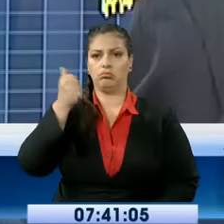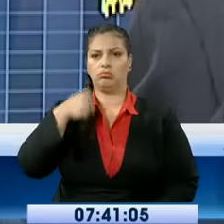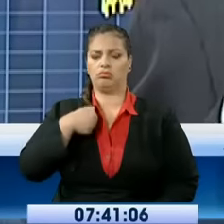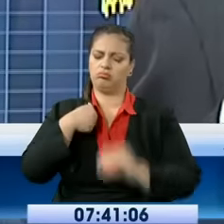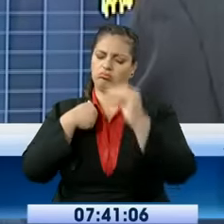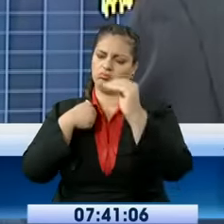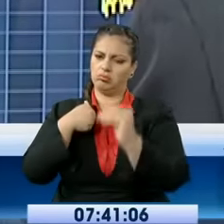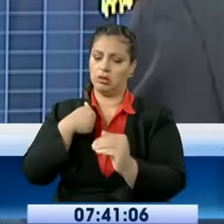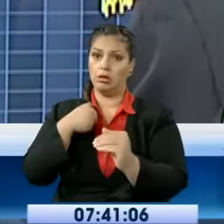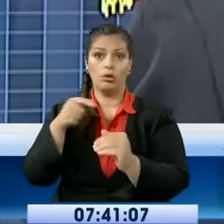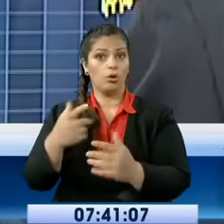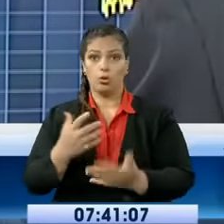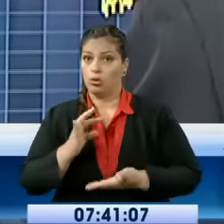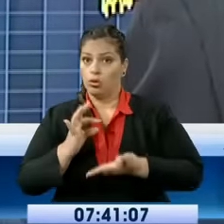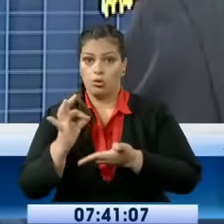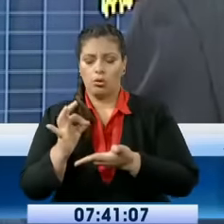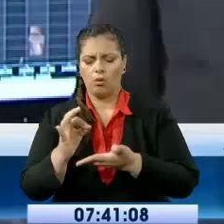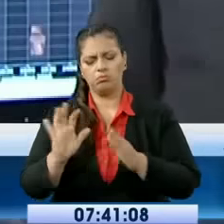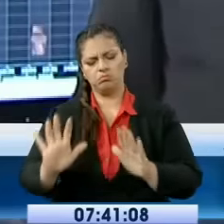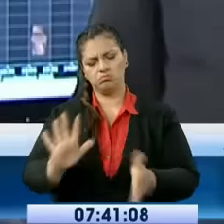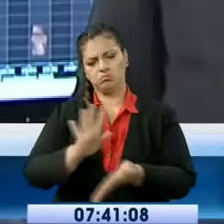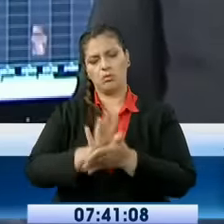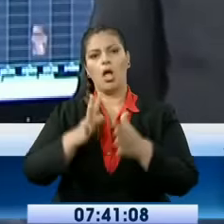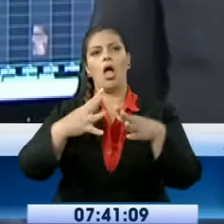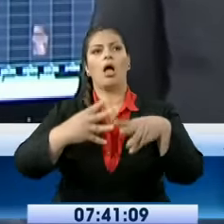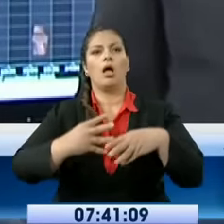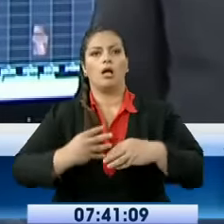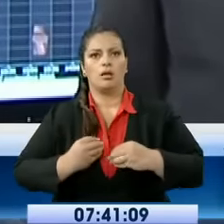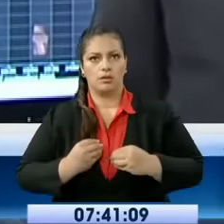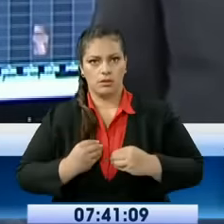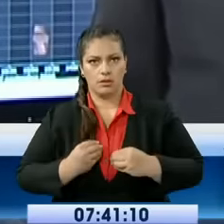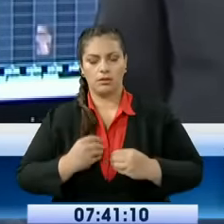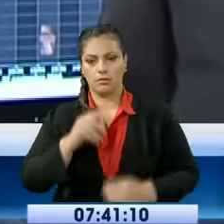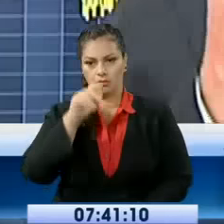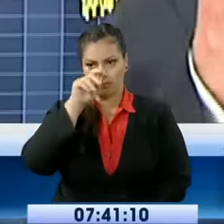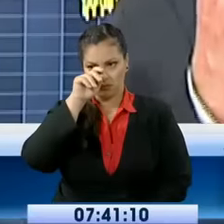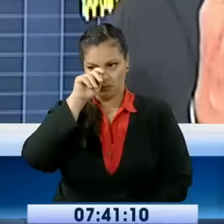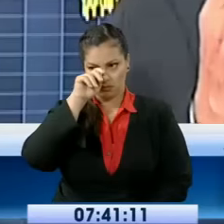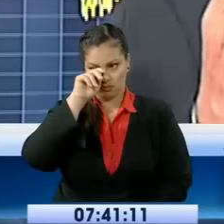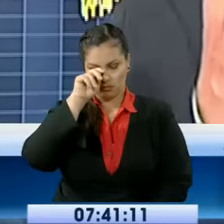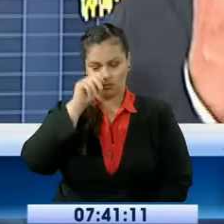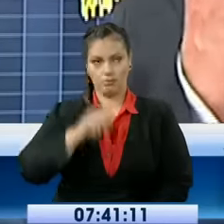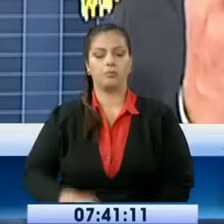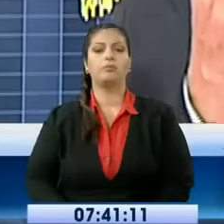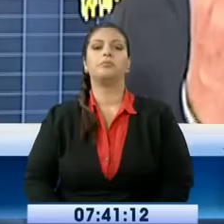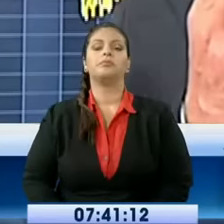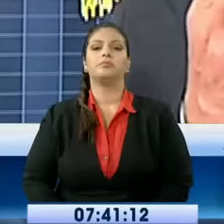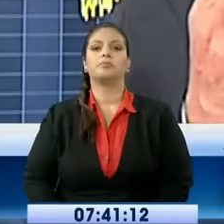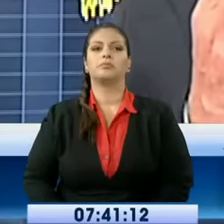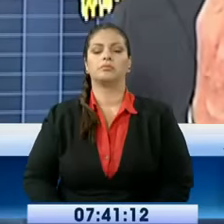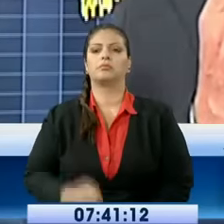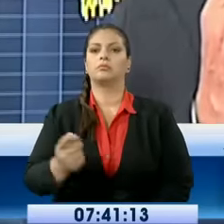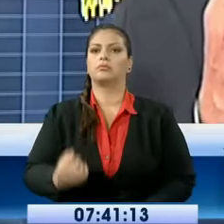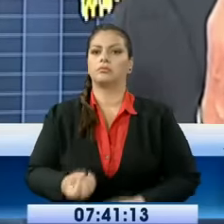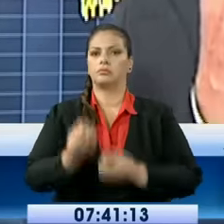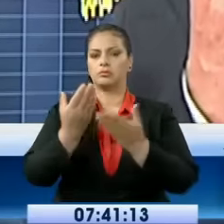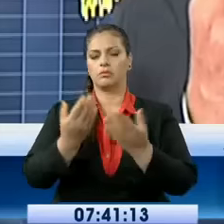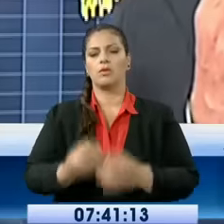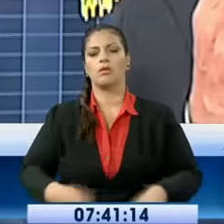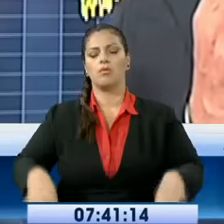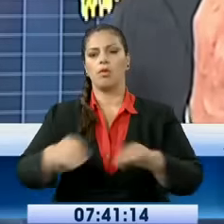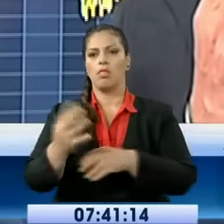el Ecuador, que será el gran ganador. A pocos días de que se definan todos los candidatos, Noboa aspira a que una nueva unidad nazca